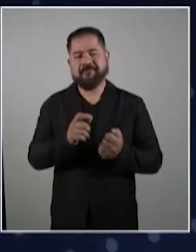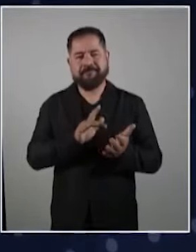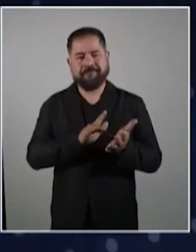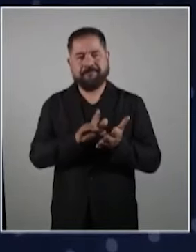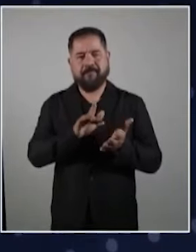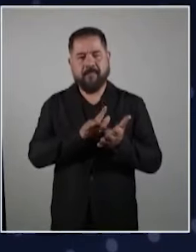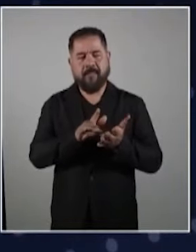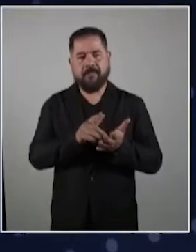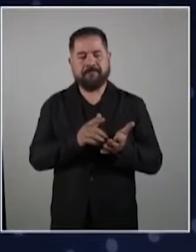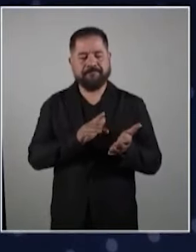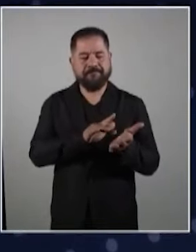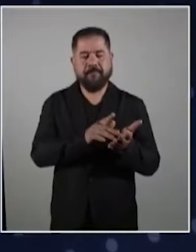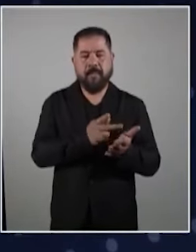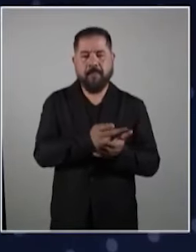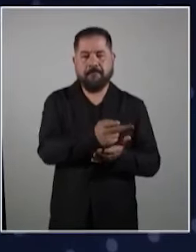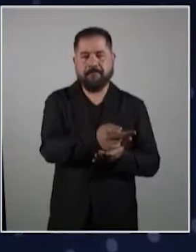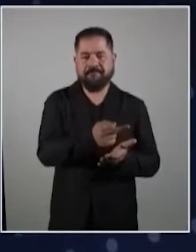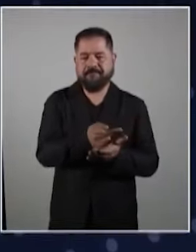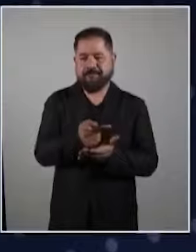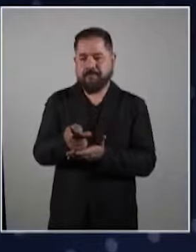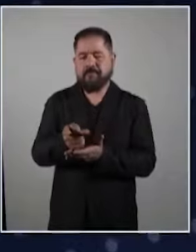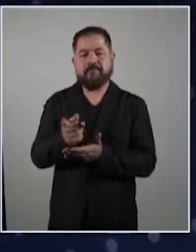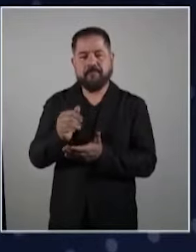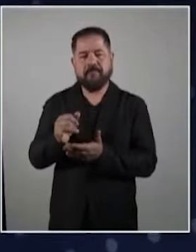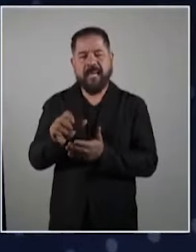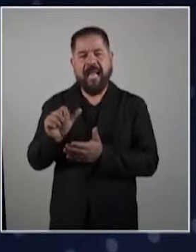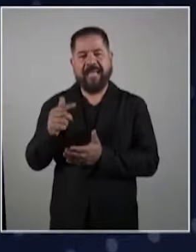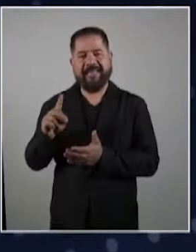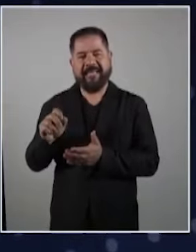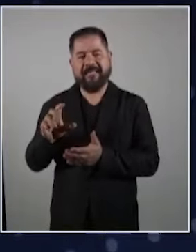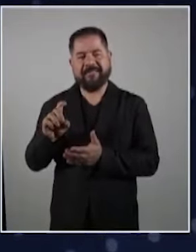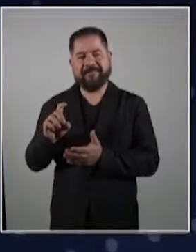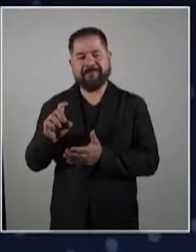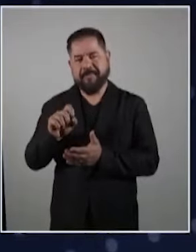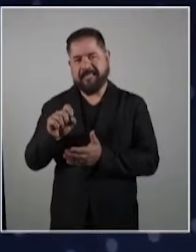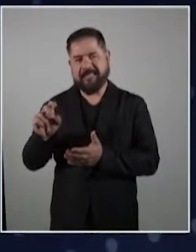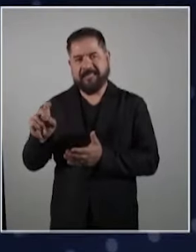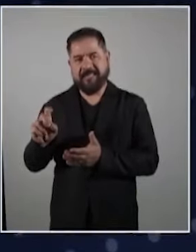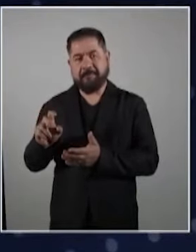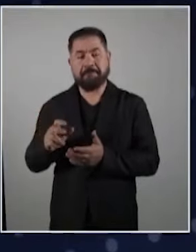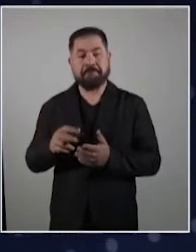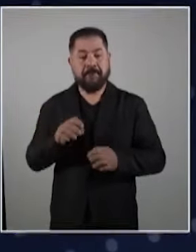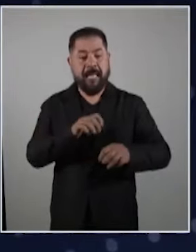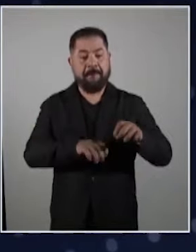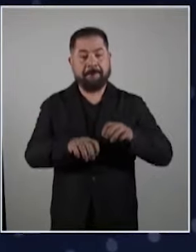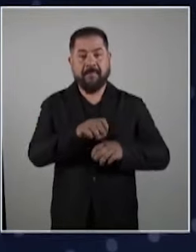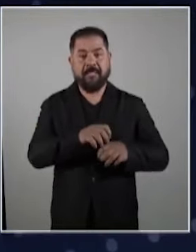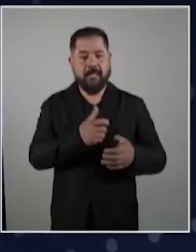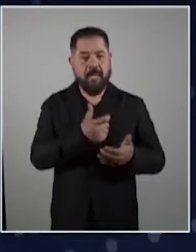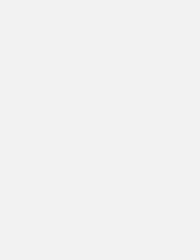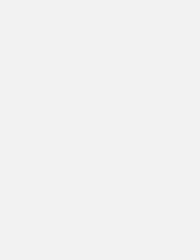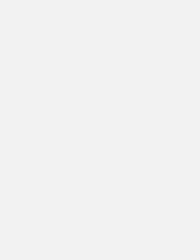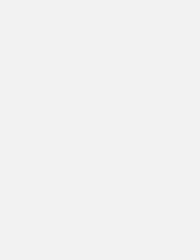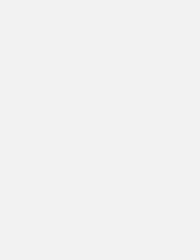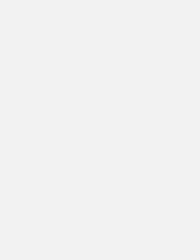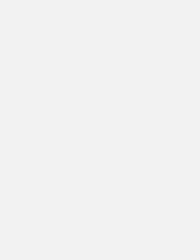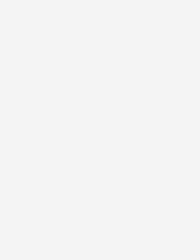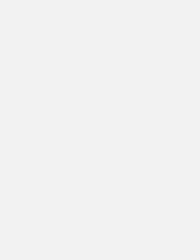y que viene también a la parte del agenda 2030 es establecer incentivos a empresas que adopten prácticas de economía circular